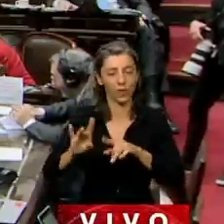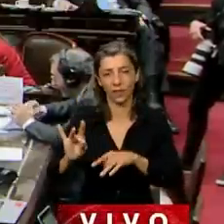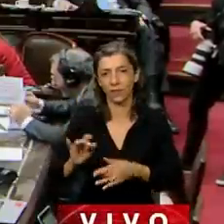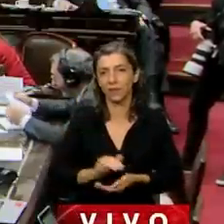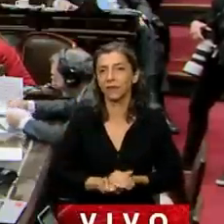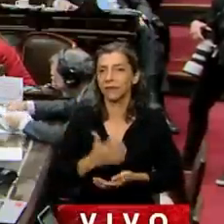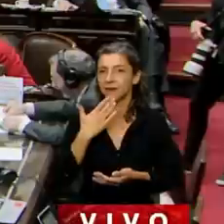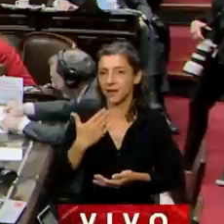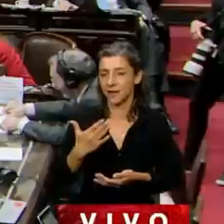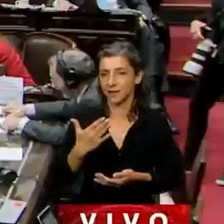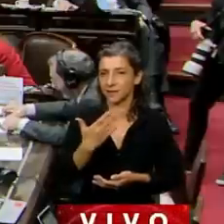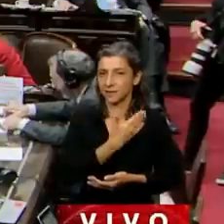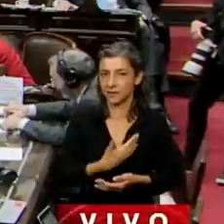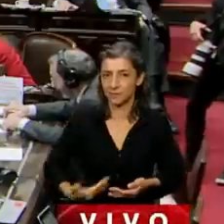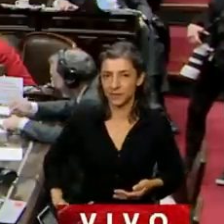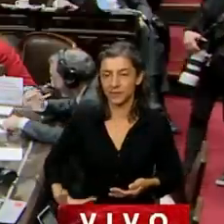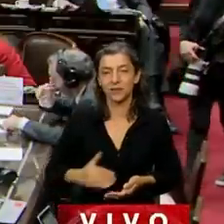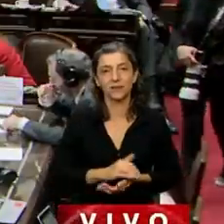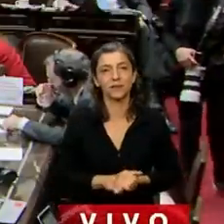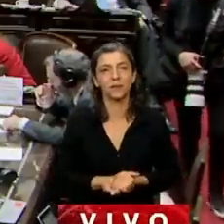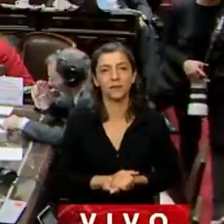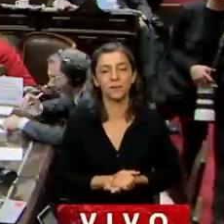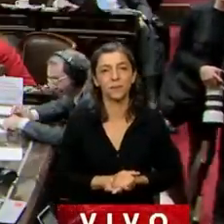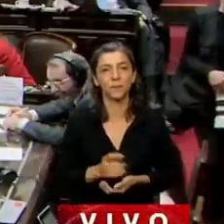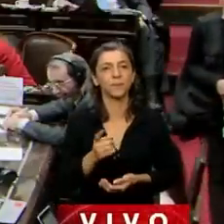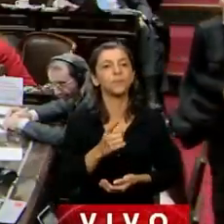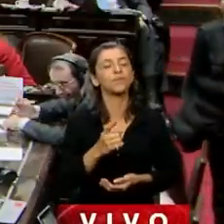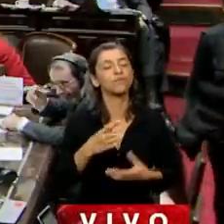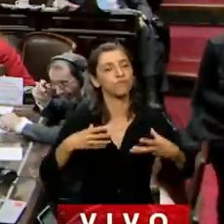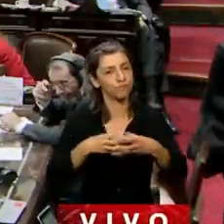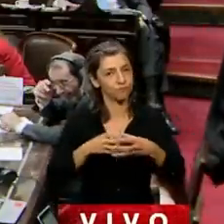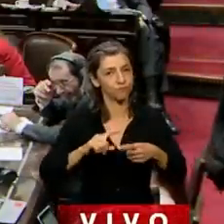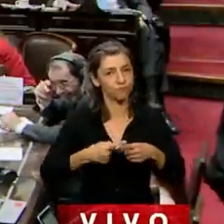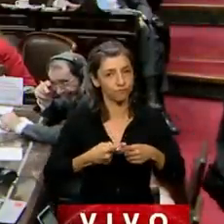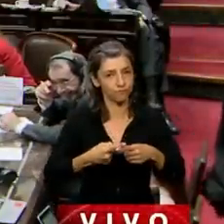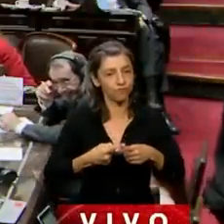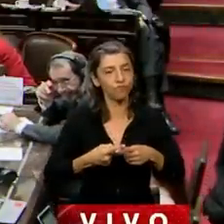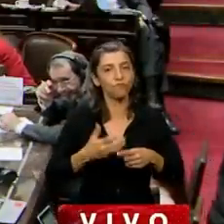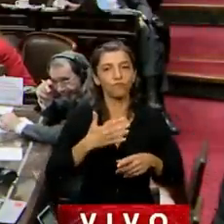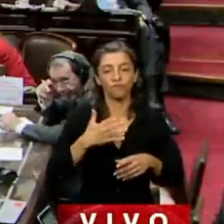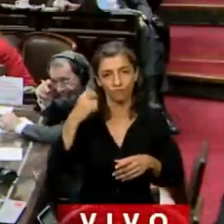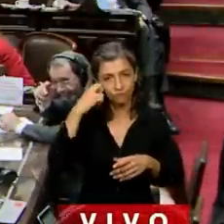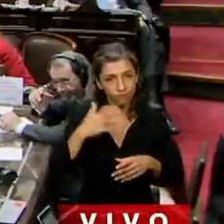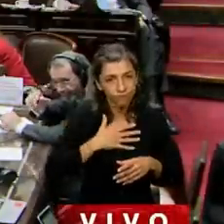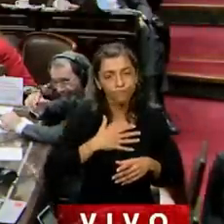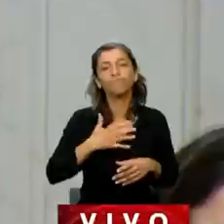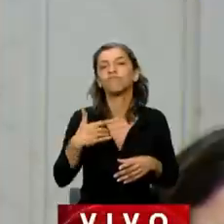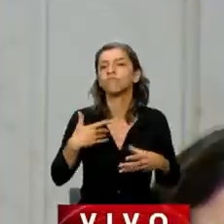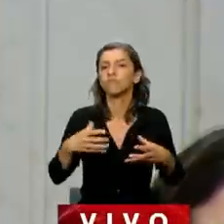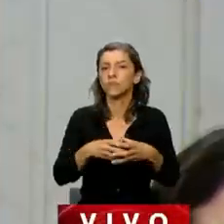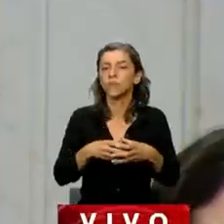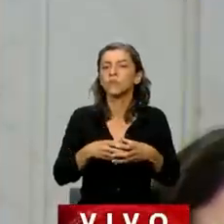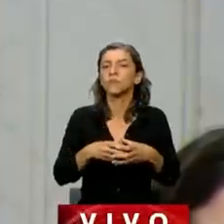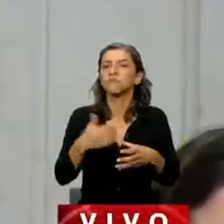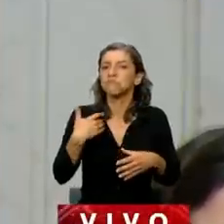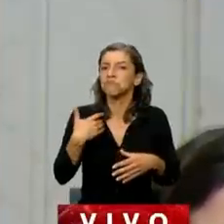Gracias, Presidenta. En nombre de la Unión Cívica Radical, manifestamos nuestro beneplácito por